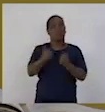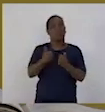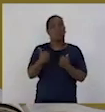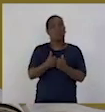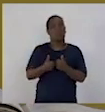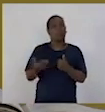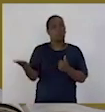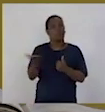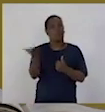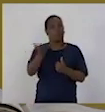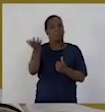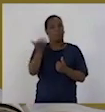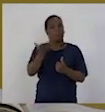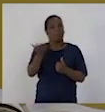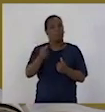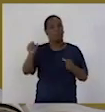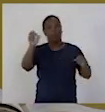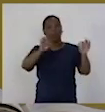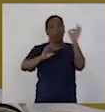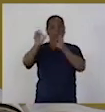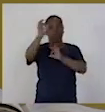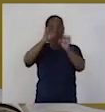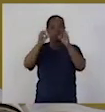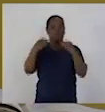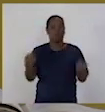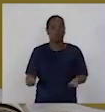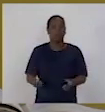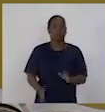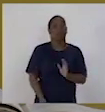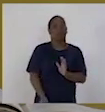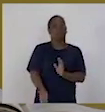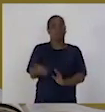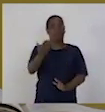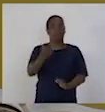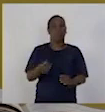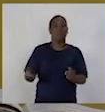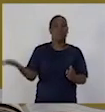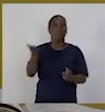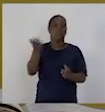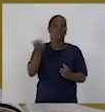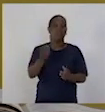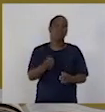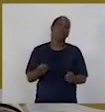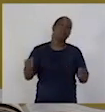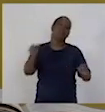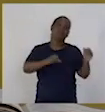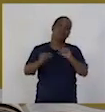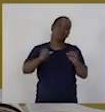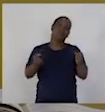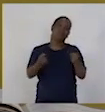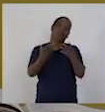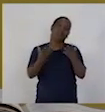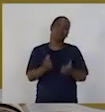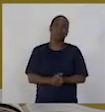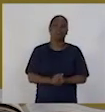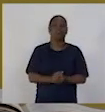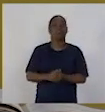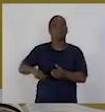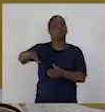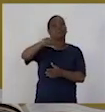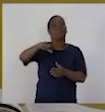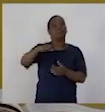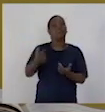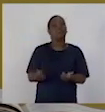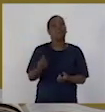las partículas de la sustancia reaccionante y aumentaría la velocidad de la reacción de una reacción catalizada a